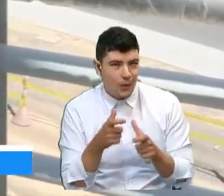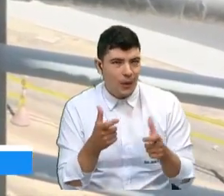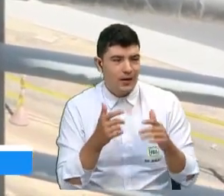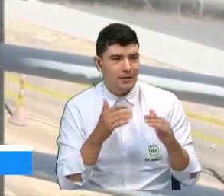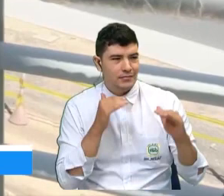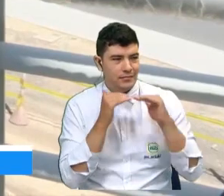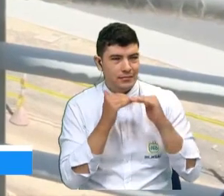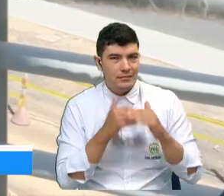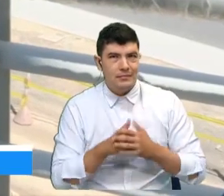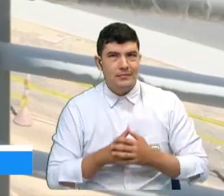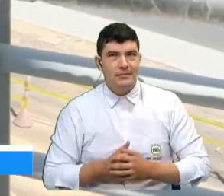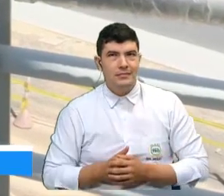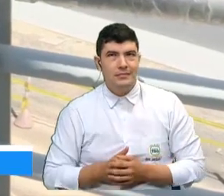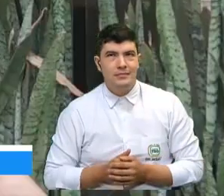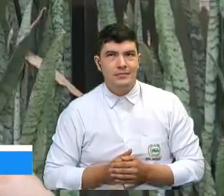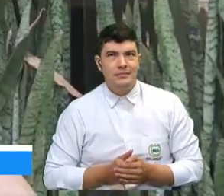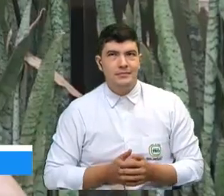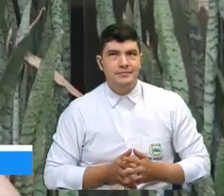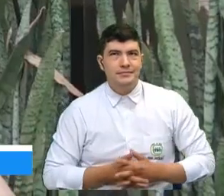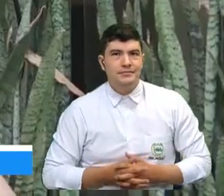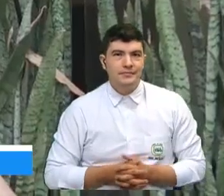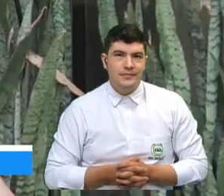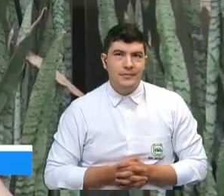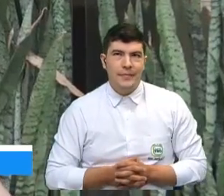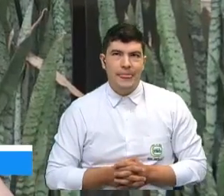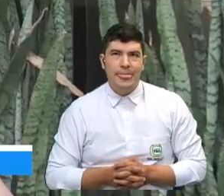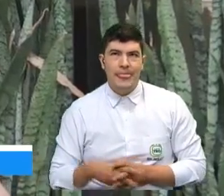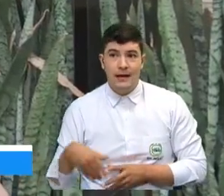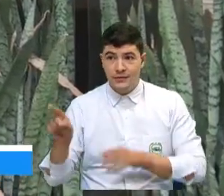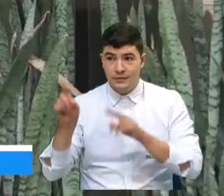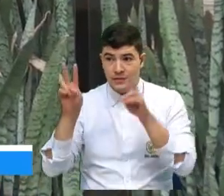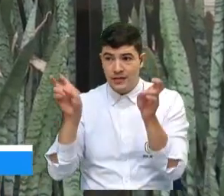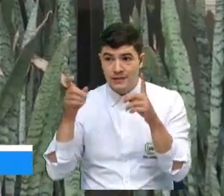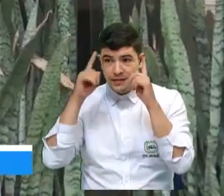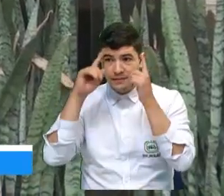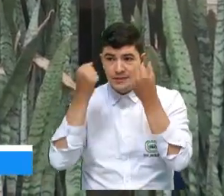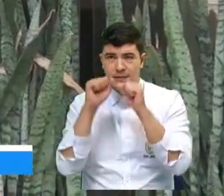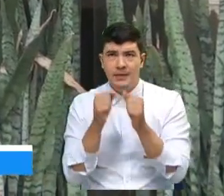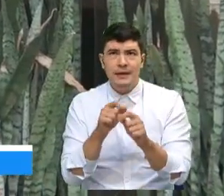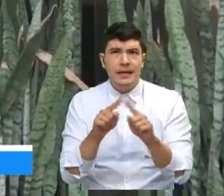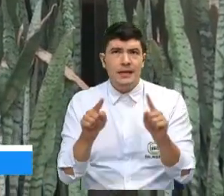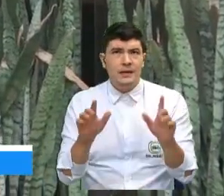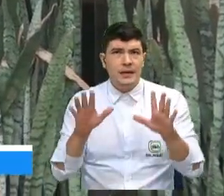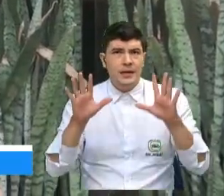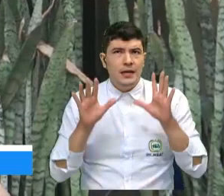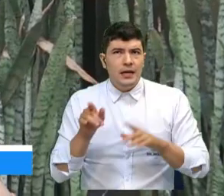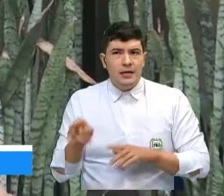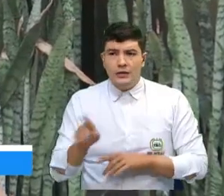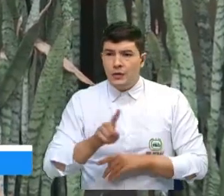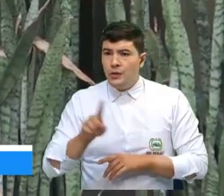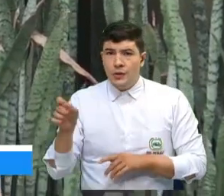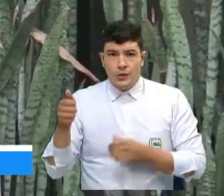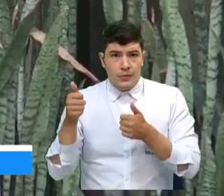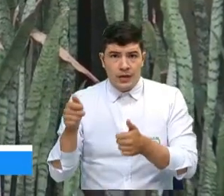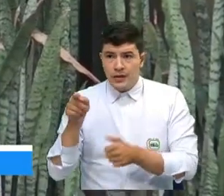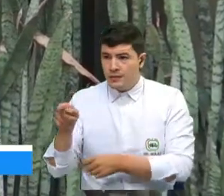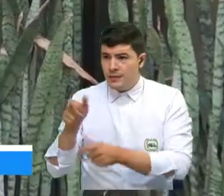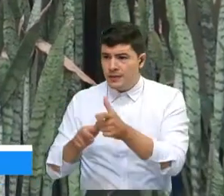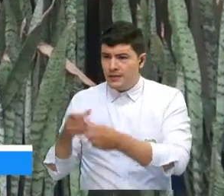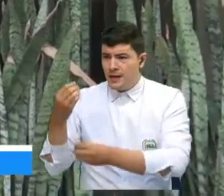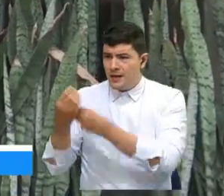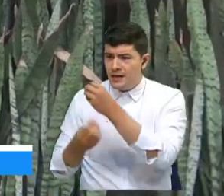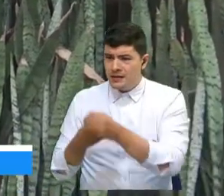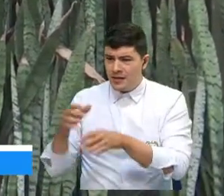que paguen por lo que hacen. Solo tema es preocupante, de todas maneras. Eso no está bien, que estos señores estén